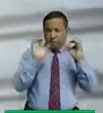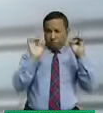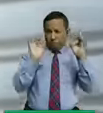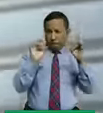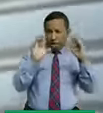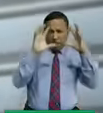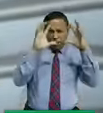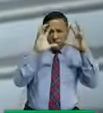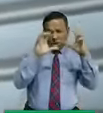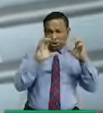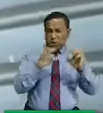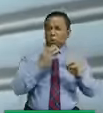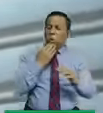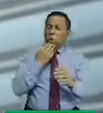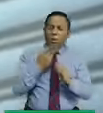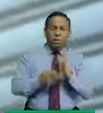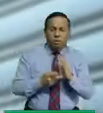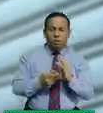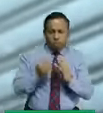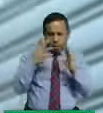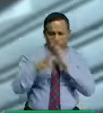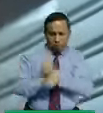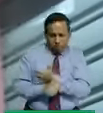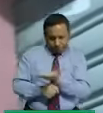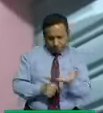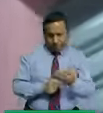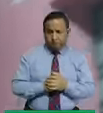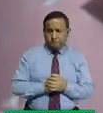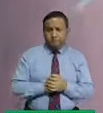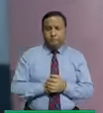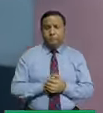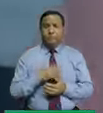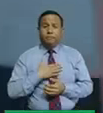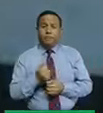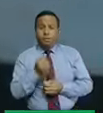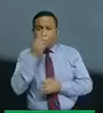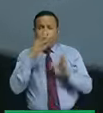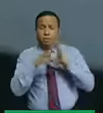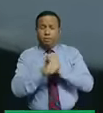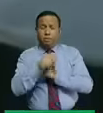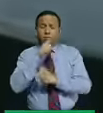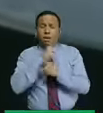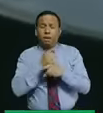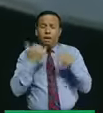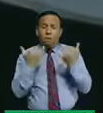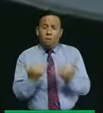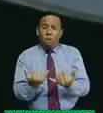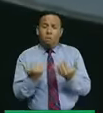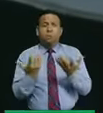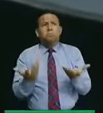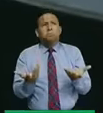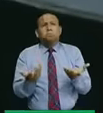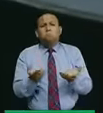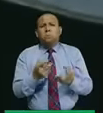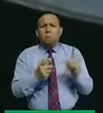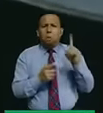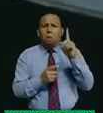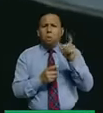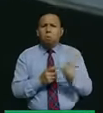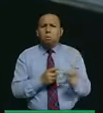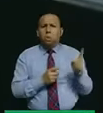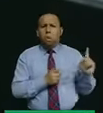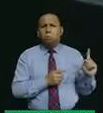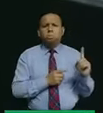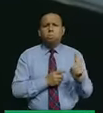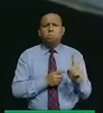de la vivienda. Buen día, buenas noches. ¿Cómo está, amigo? Buenas noches. La verdad, el día de hoy se acercó una persona a dejar